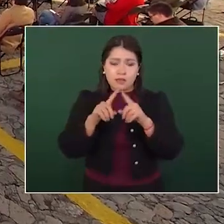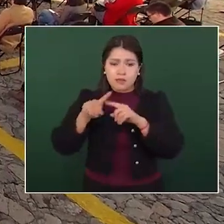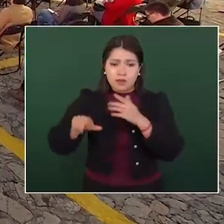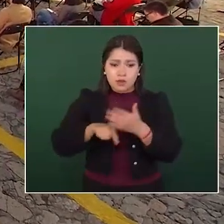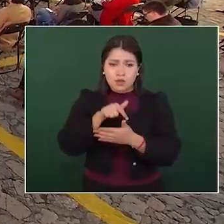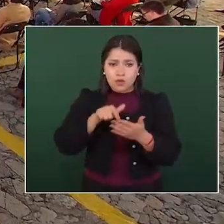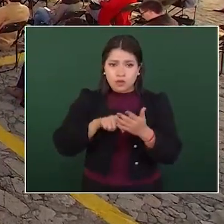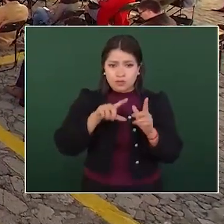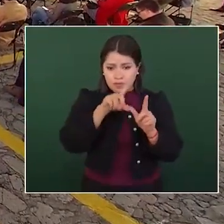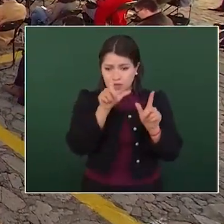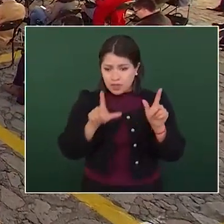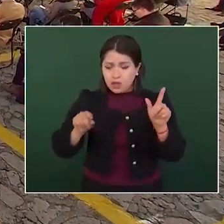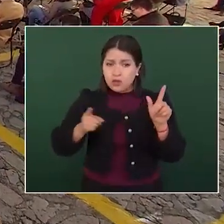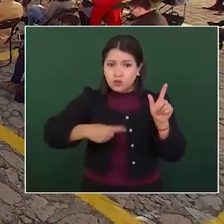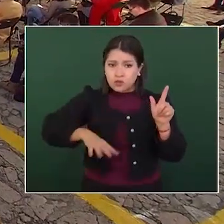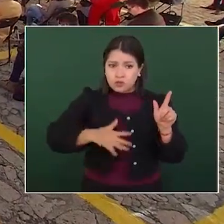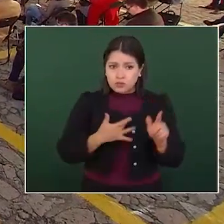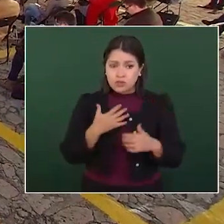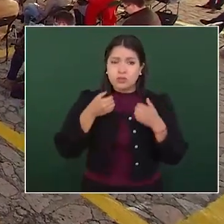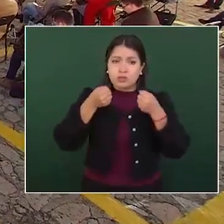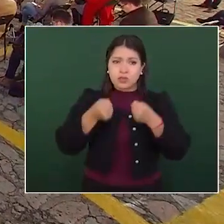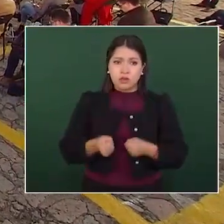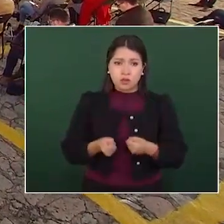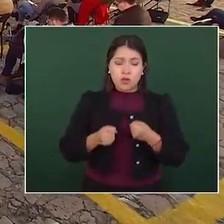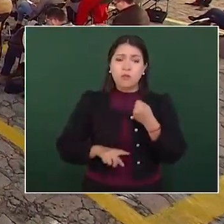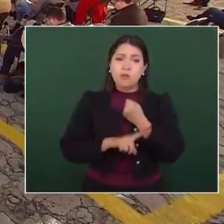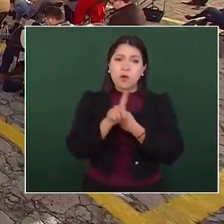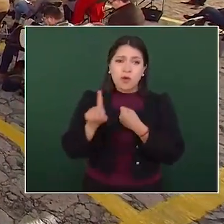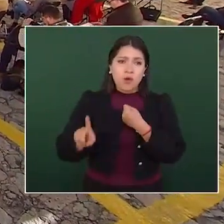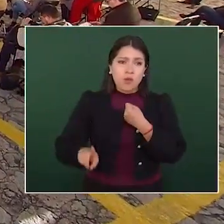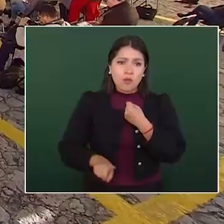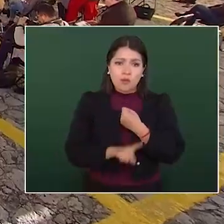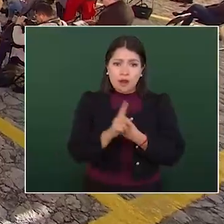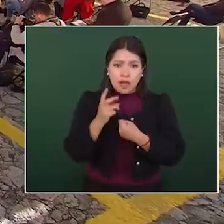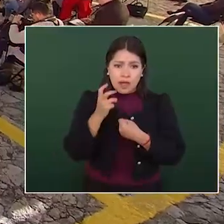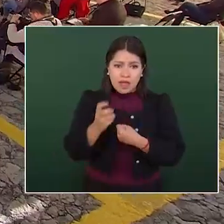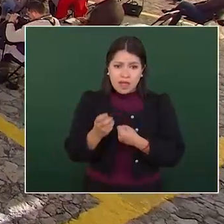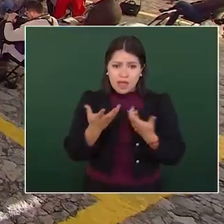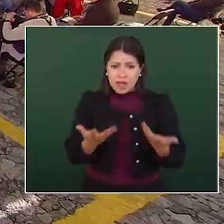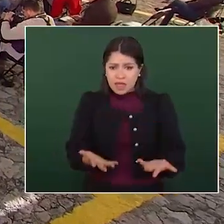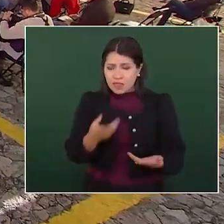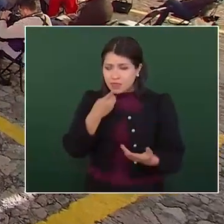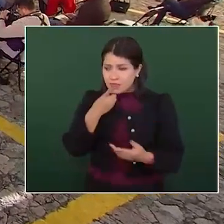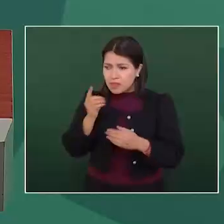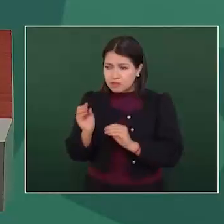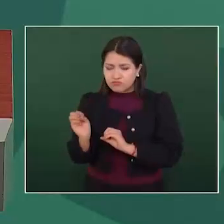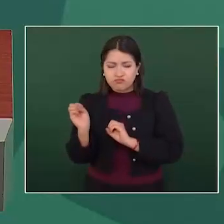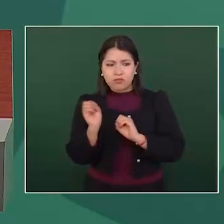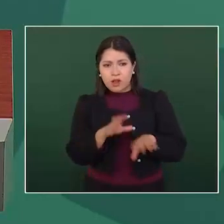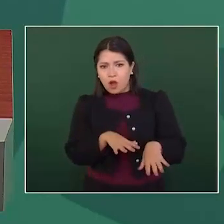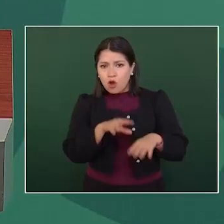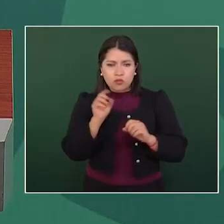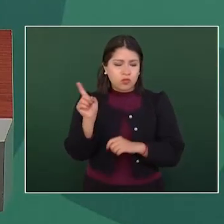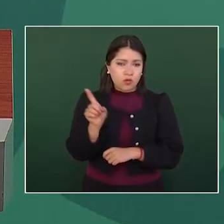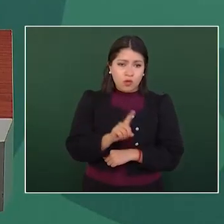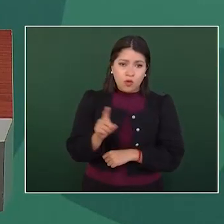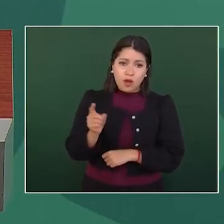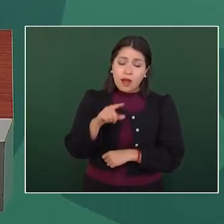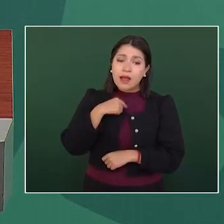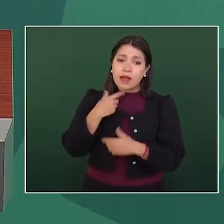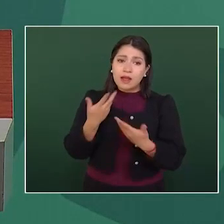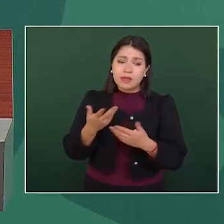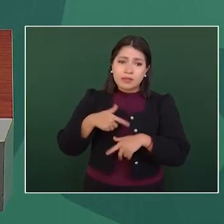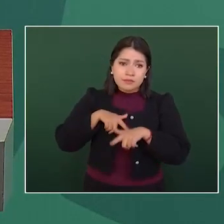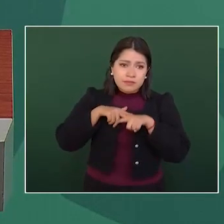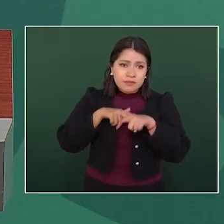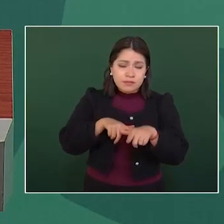seguros de que esta problemática no debe jamás normalizarse. Tejimos el sueño de tener más áreas